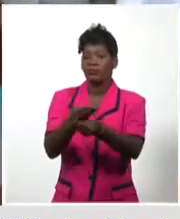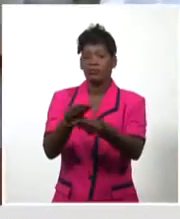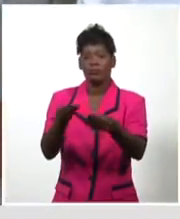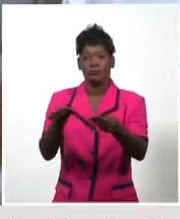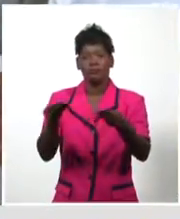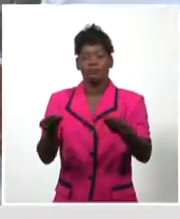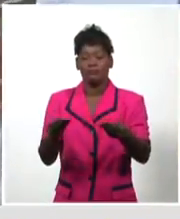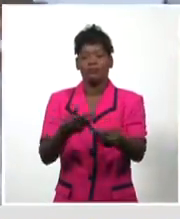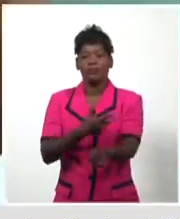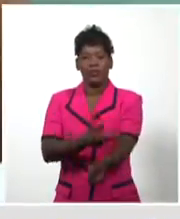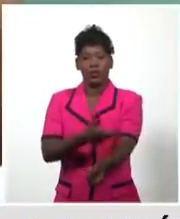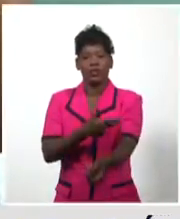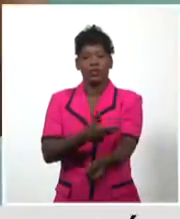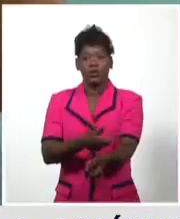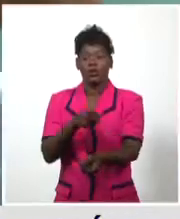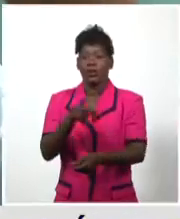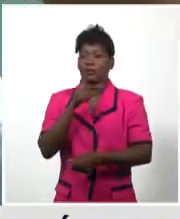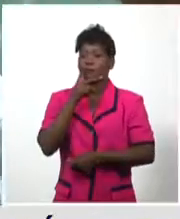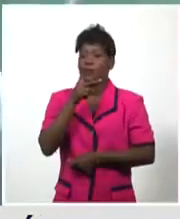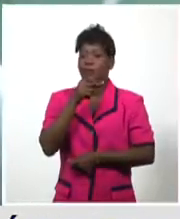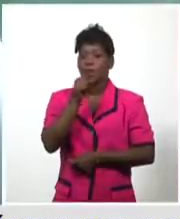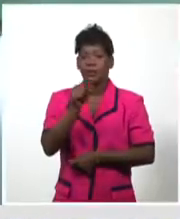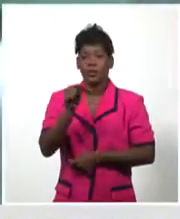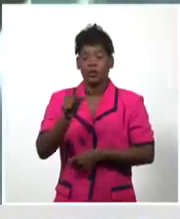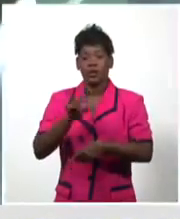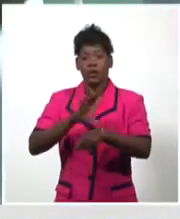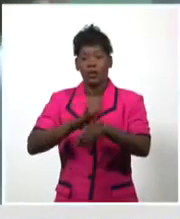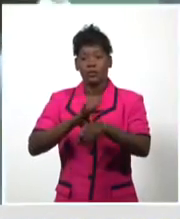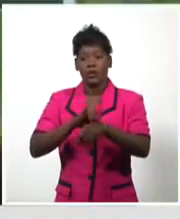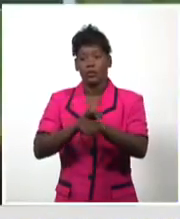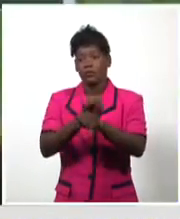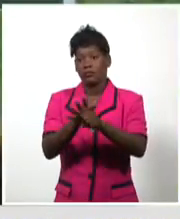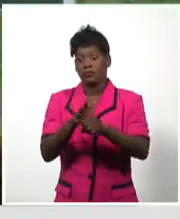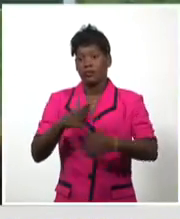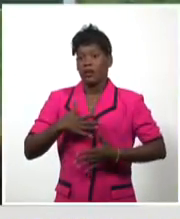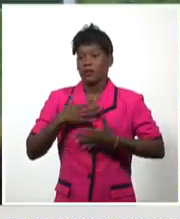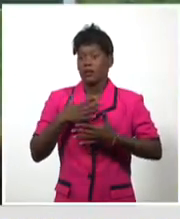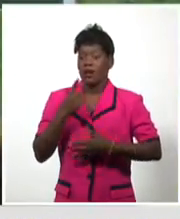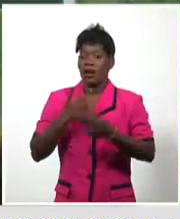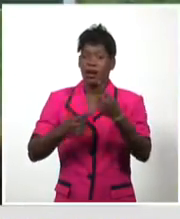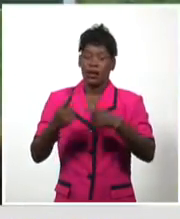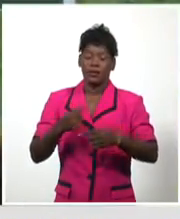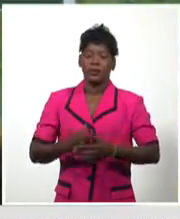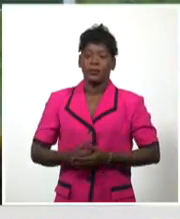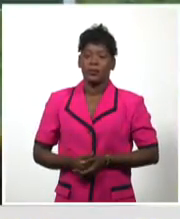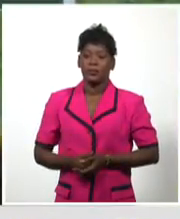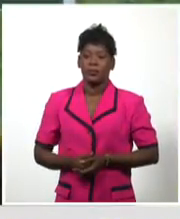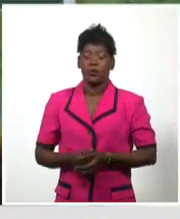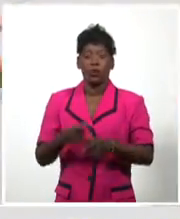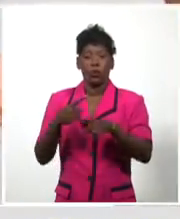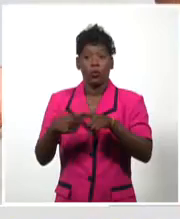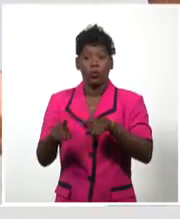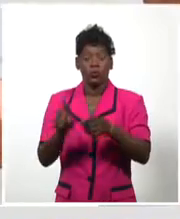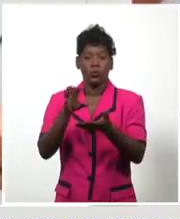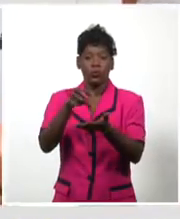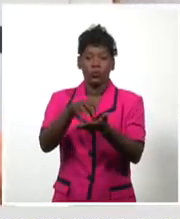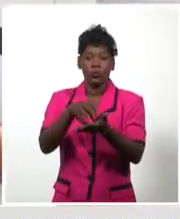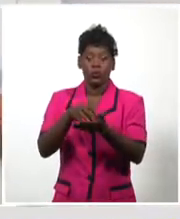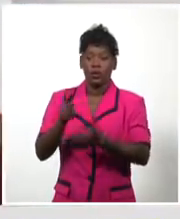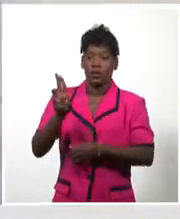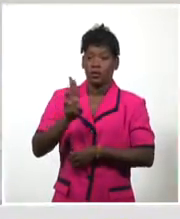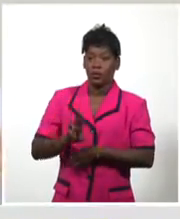ambos destinados a la atención de pacientes con infecciones respiratorias agudas. Otro lote se entregó en la Facultad Preparatoria de la Universidad